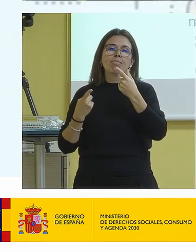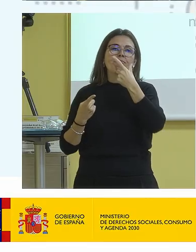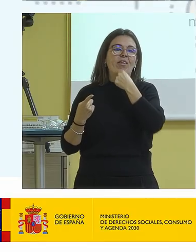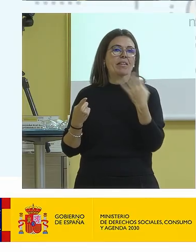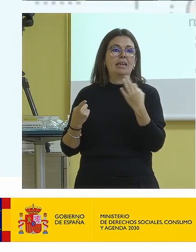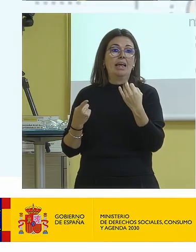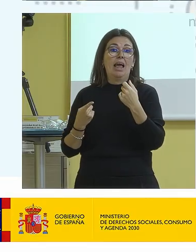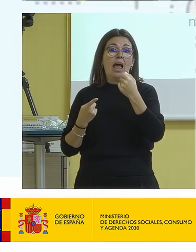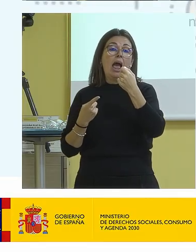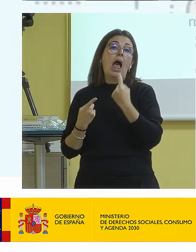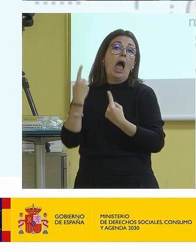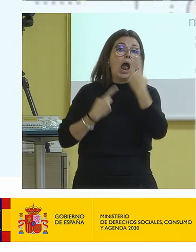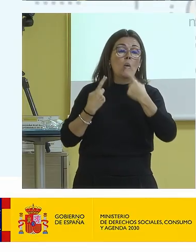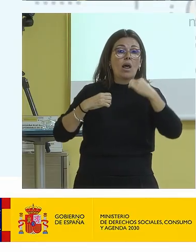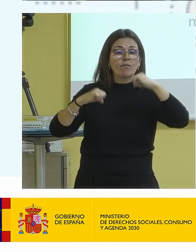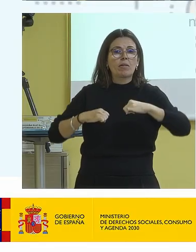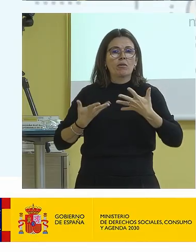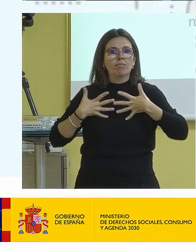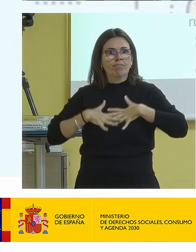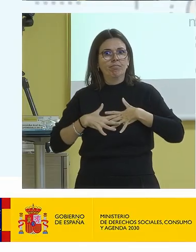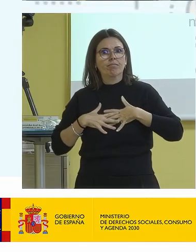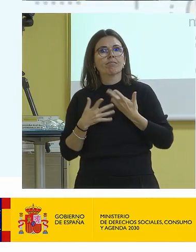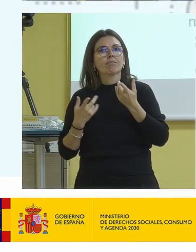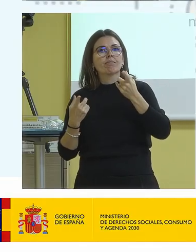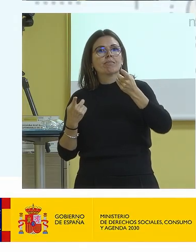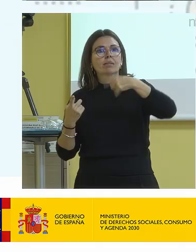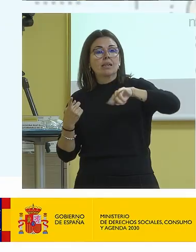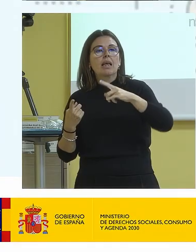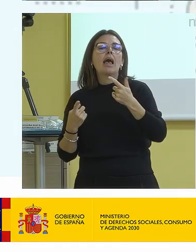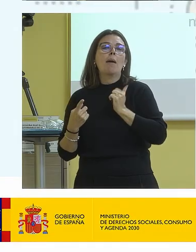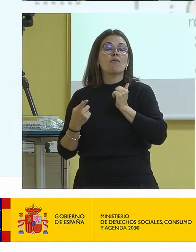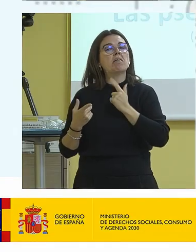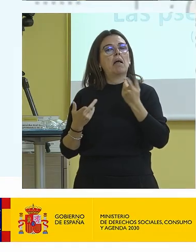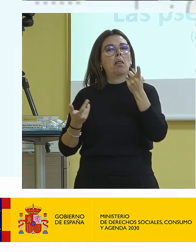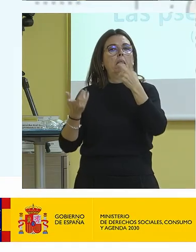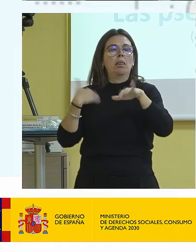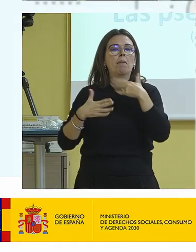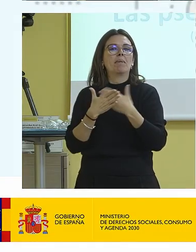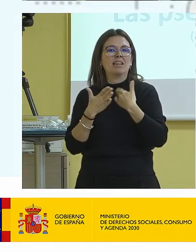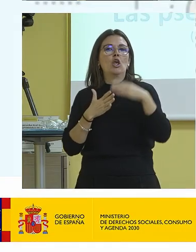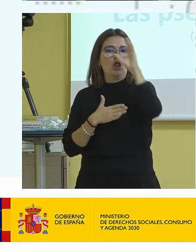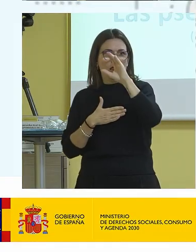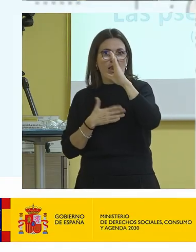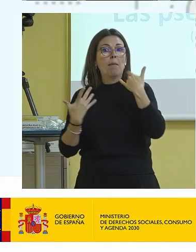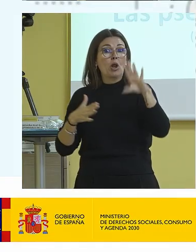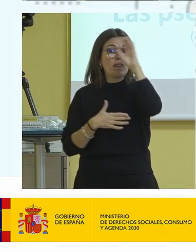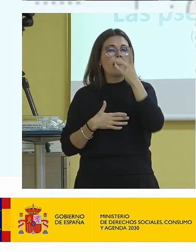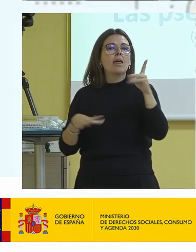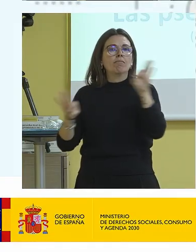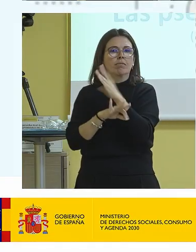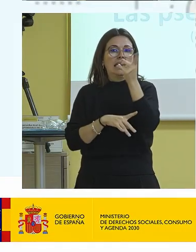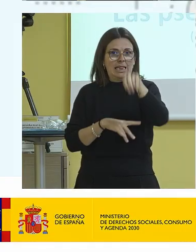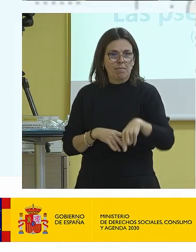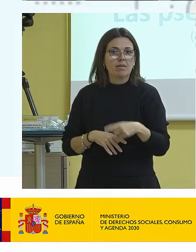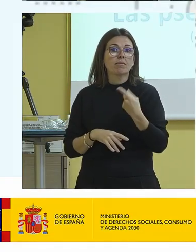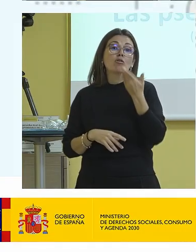las afirmaciones se queden. Y aprovechan el prestigio de la ciencia. Pero es que la ciencia también se equivoca. Que esa es